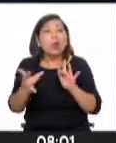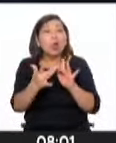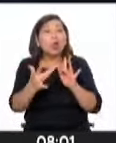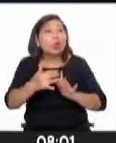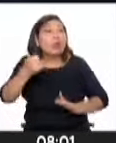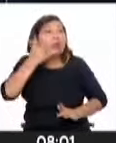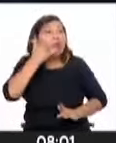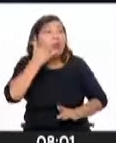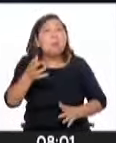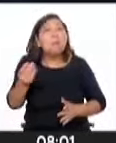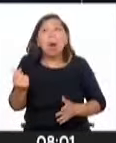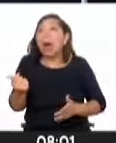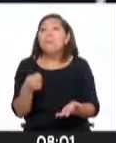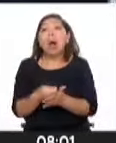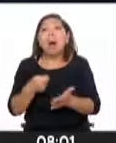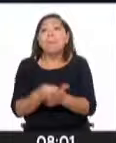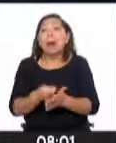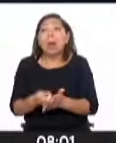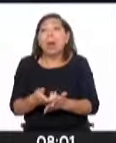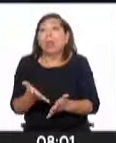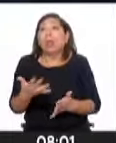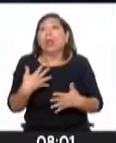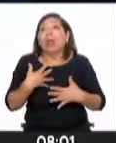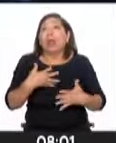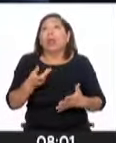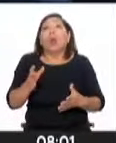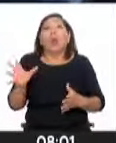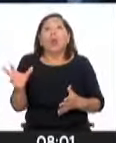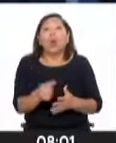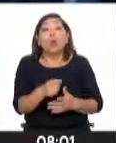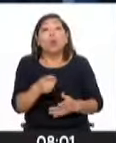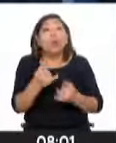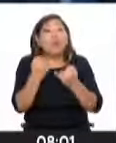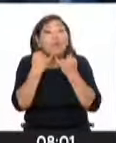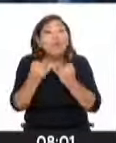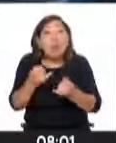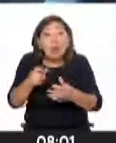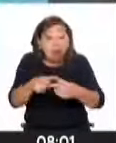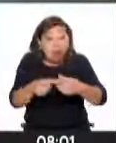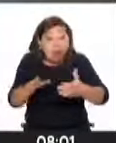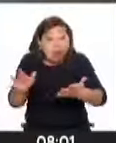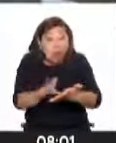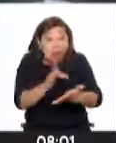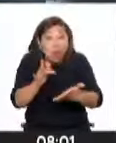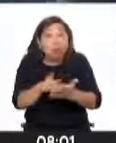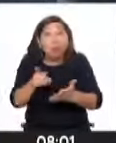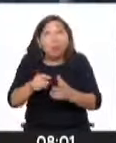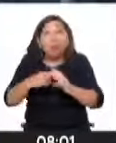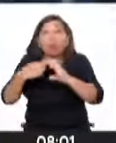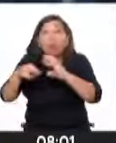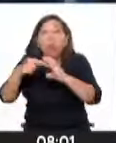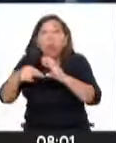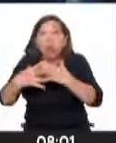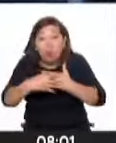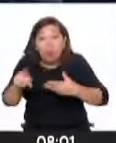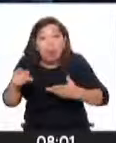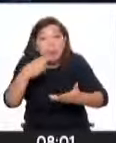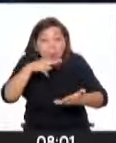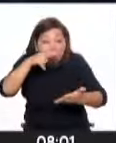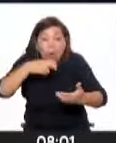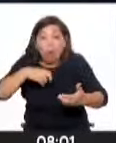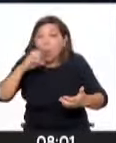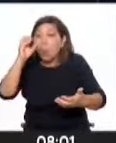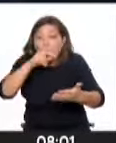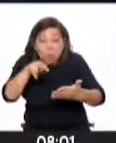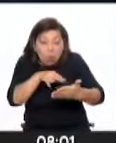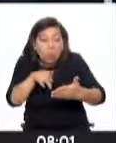o haciéndote quedar mal con ellos o simplemente apoderándose de tu celular, de la información de tu celular. O sea, hay todo ese tipo de sofisticación. Entonces hay que tener mucho